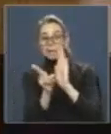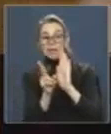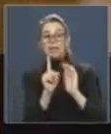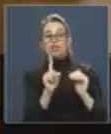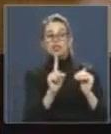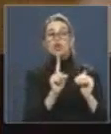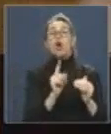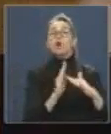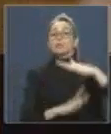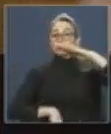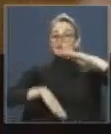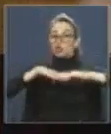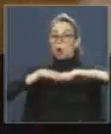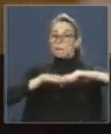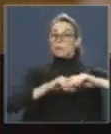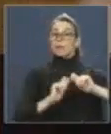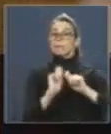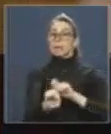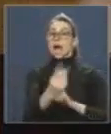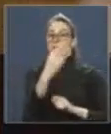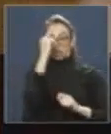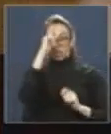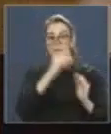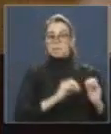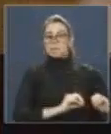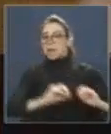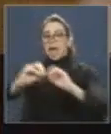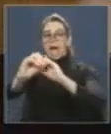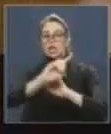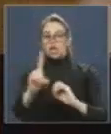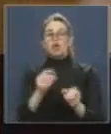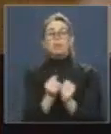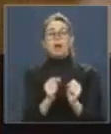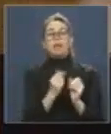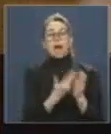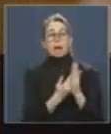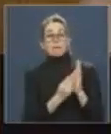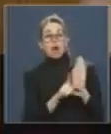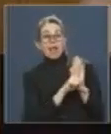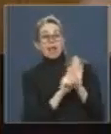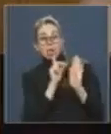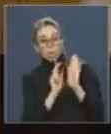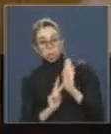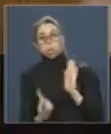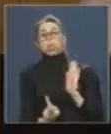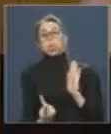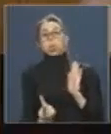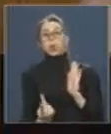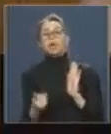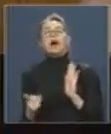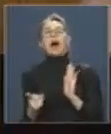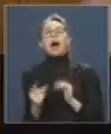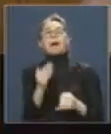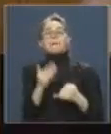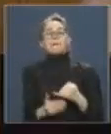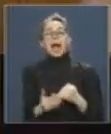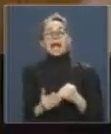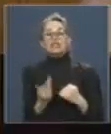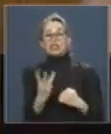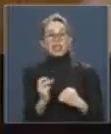pago a más de 30 días no es posible que haya un subterfugio mecanismo que les permitan tener plazos